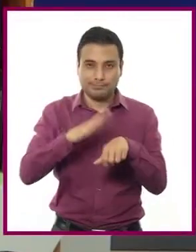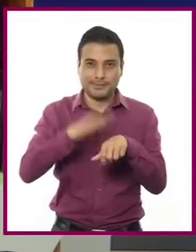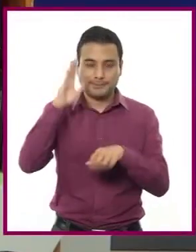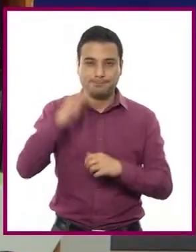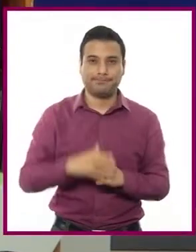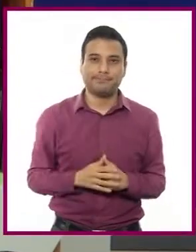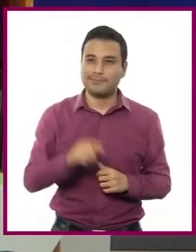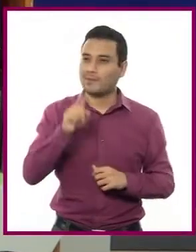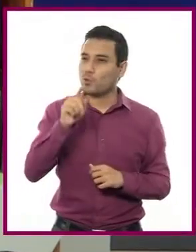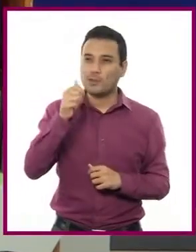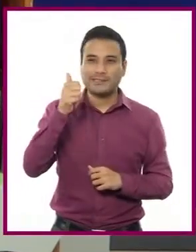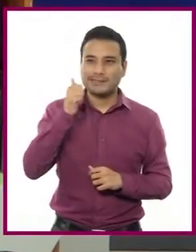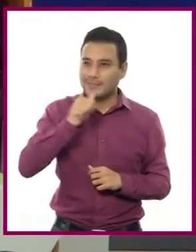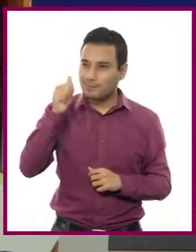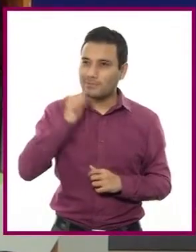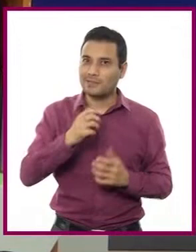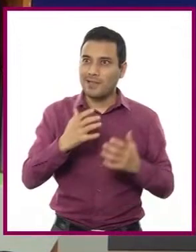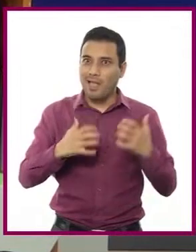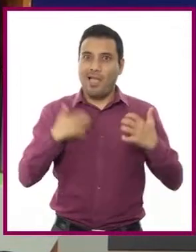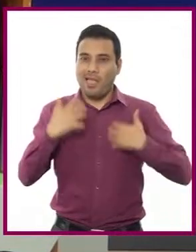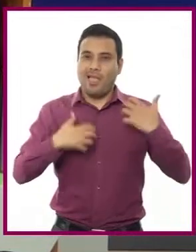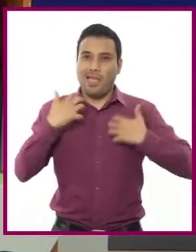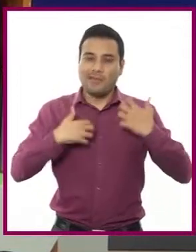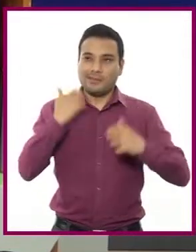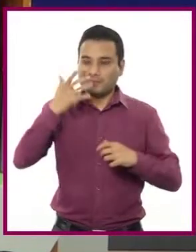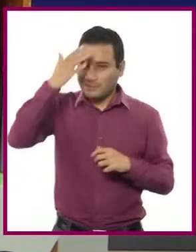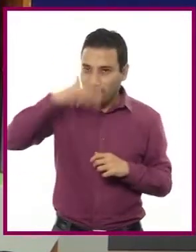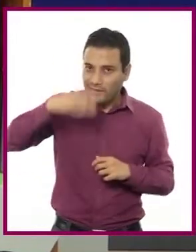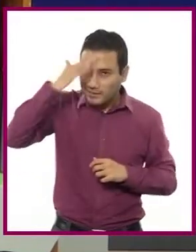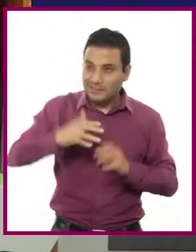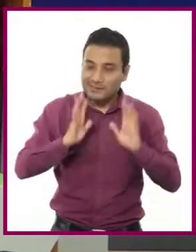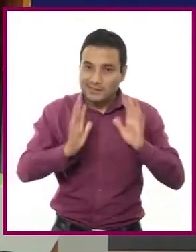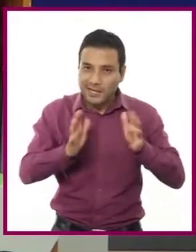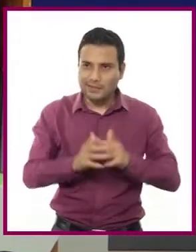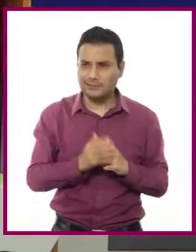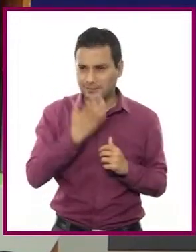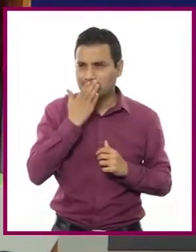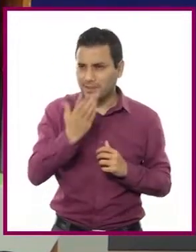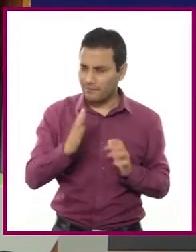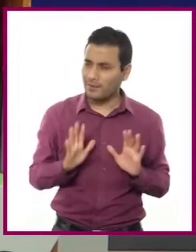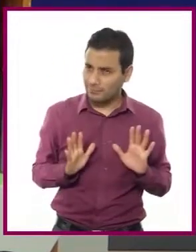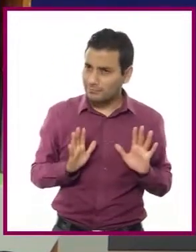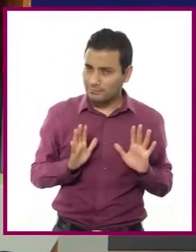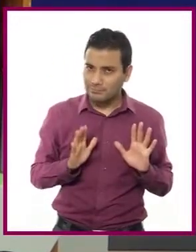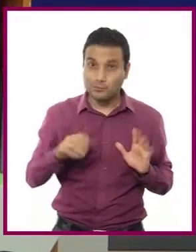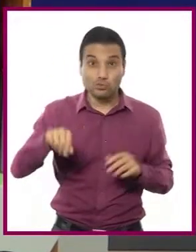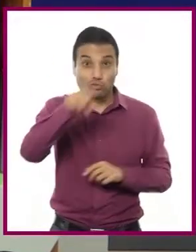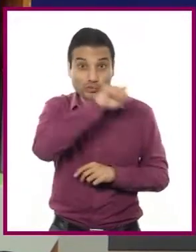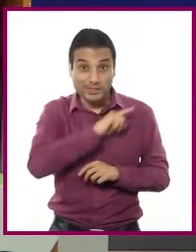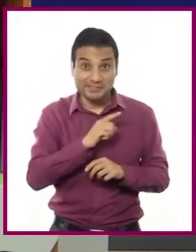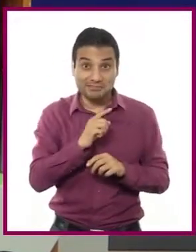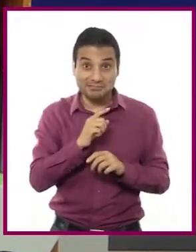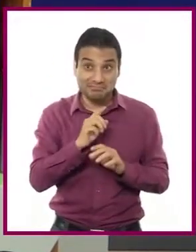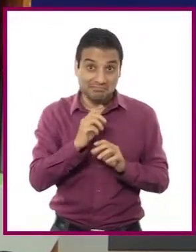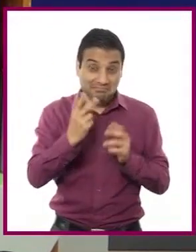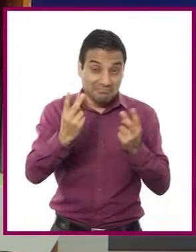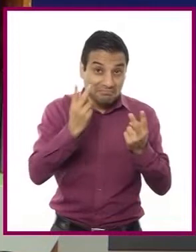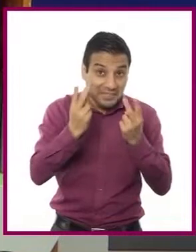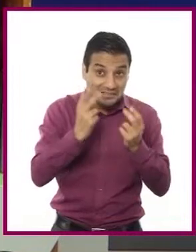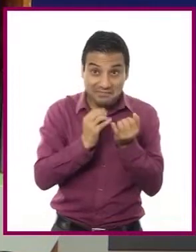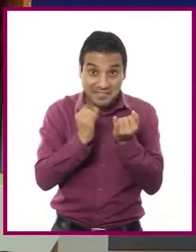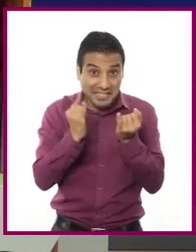Tú siempre tan impaciente por saber más y más. Eso es muy bueno. Espero que ustedes que nos ven también